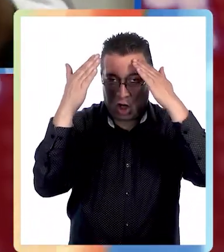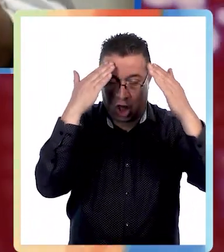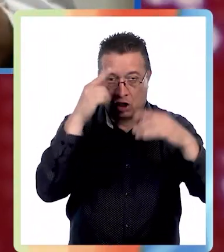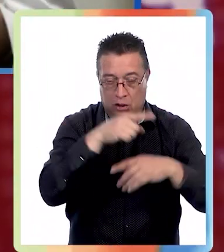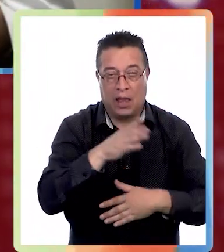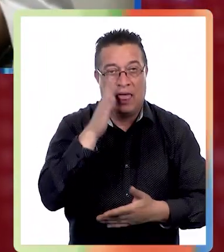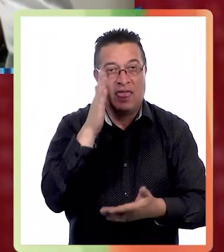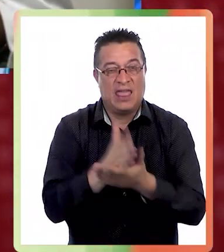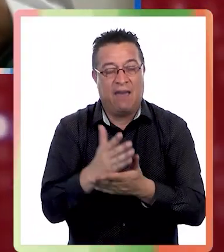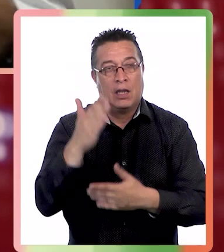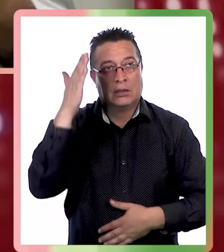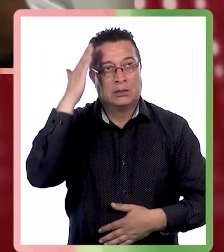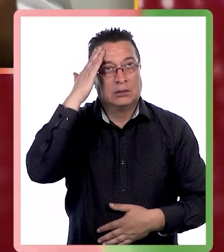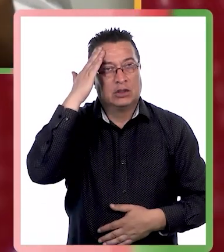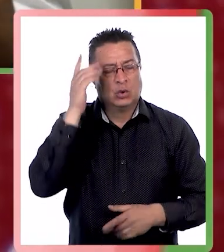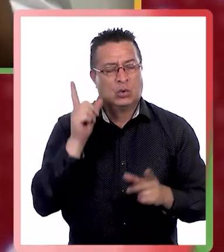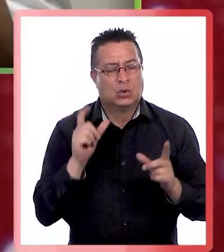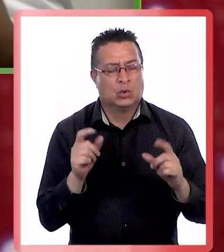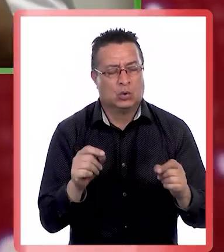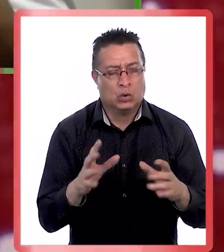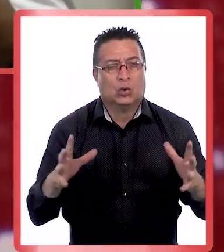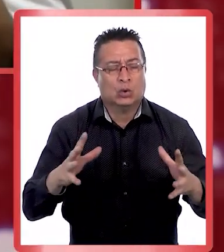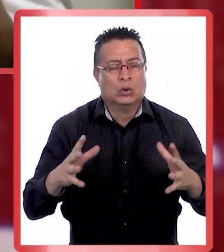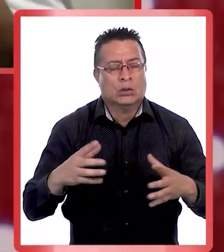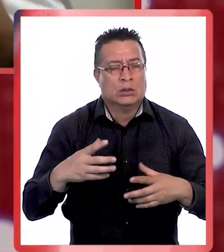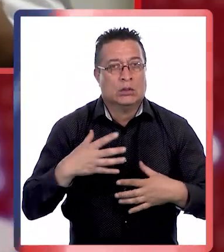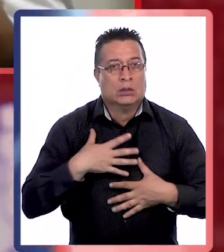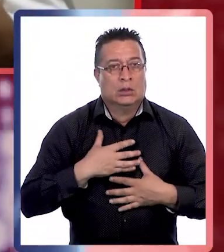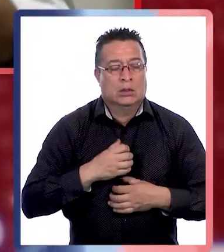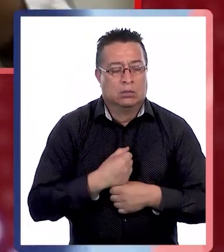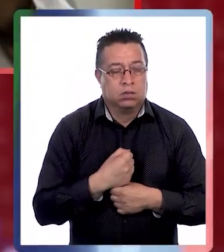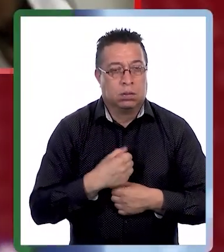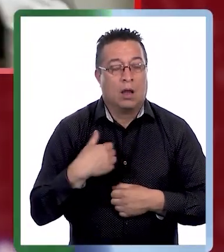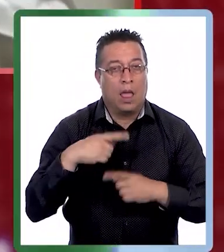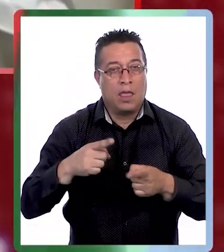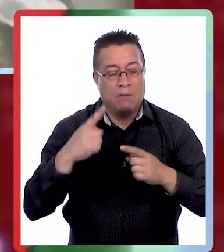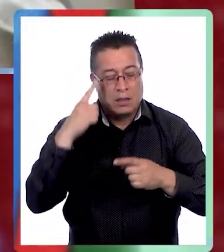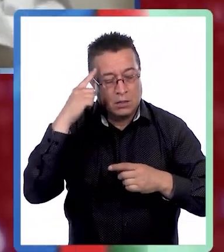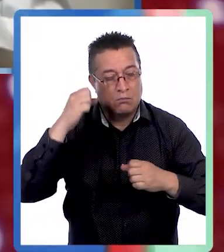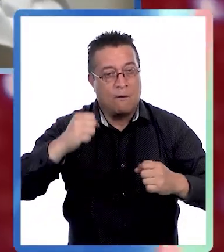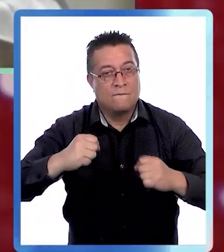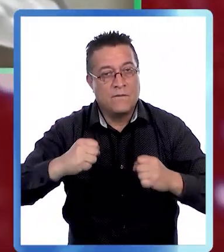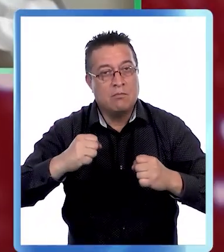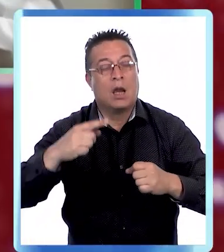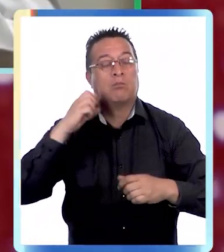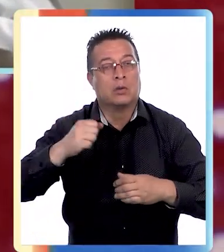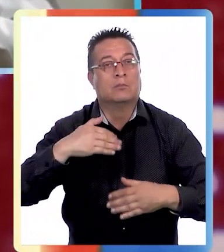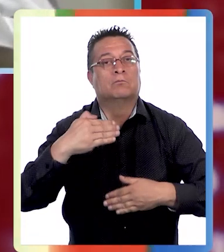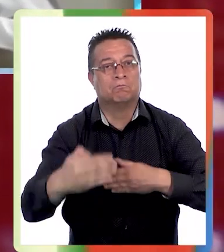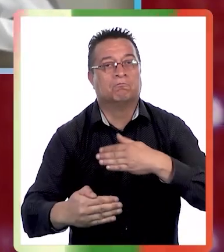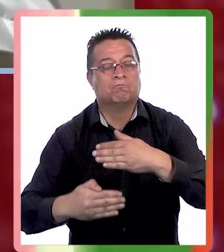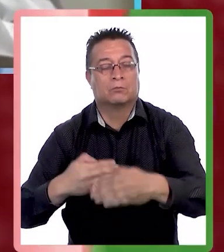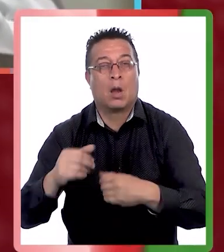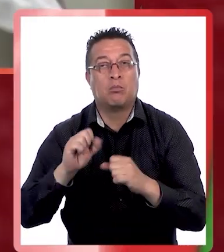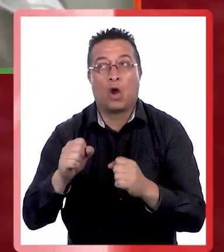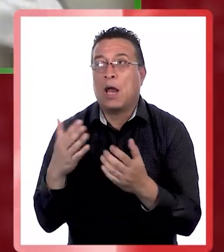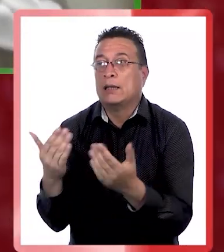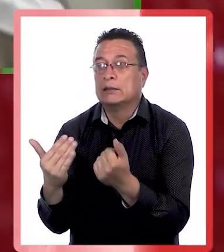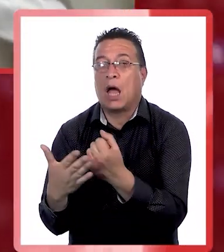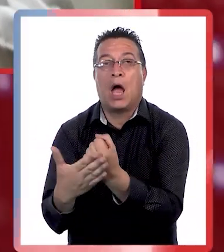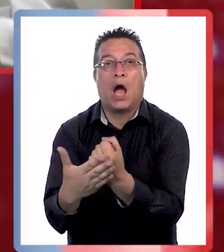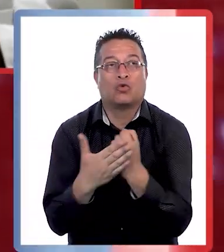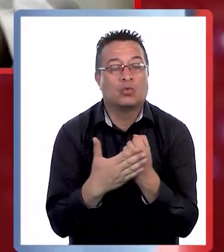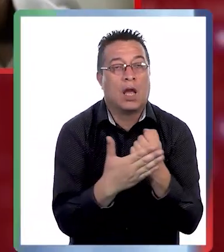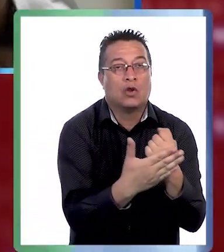enfrentar la enfermedad de una mejor manera para que en todas aquellas cosas que vaya a necesitar ayuda para